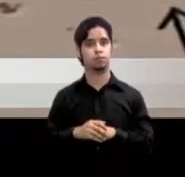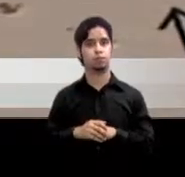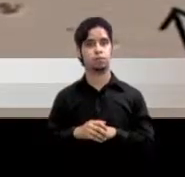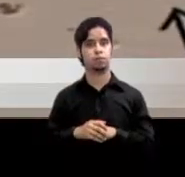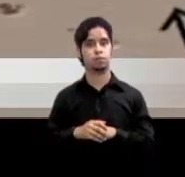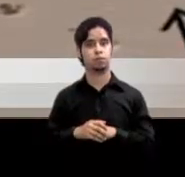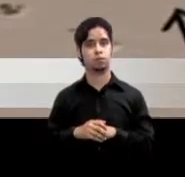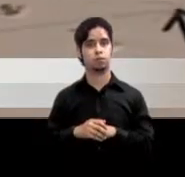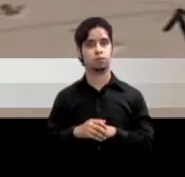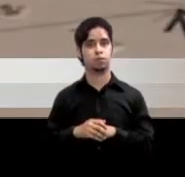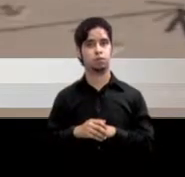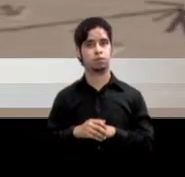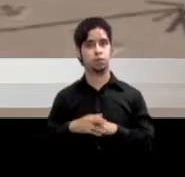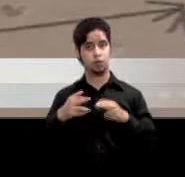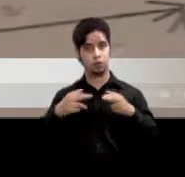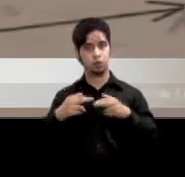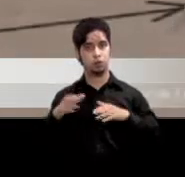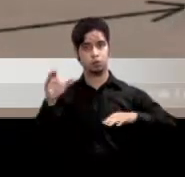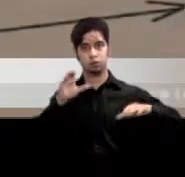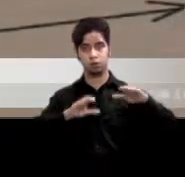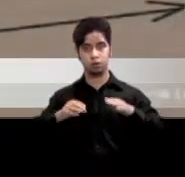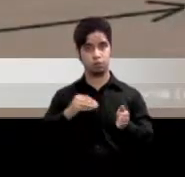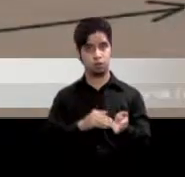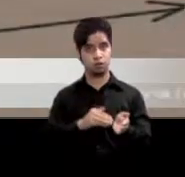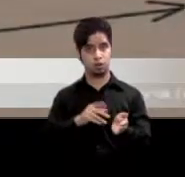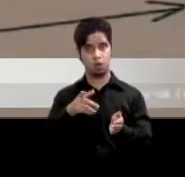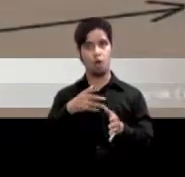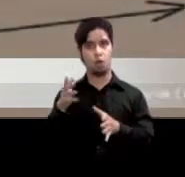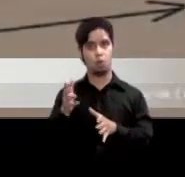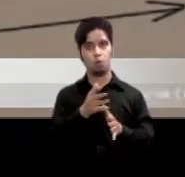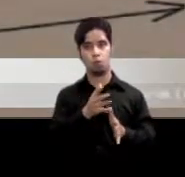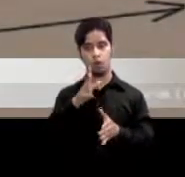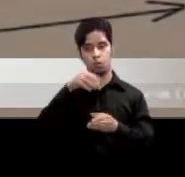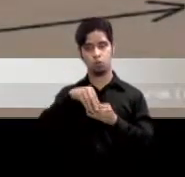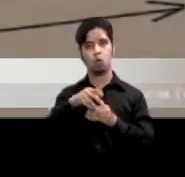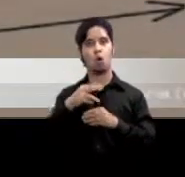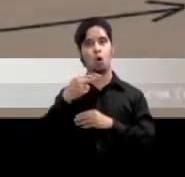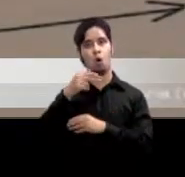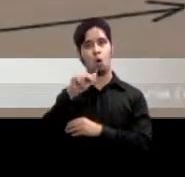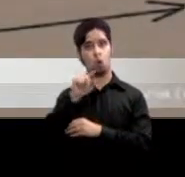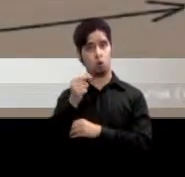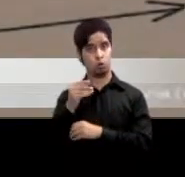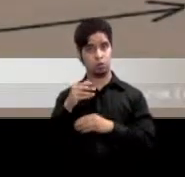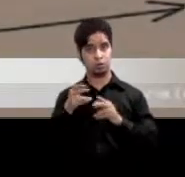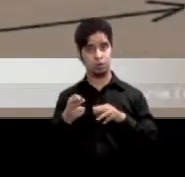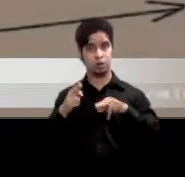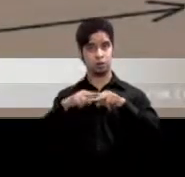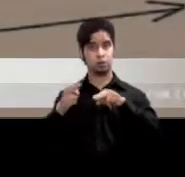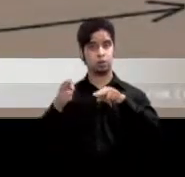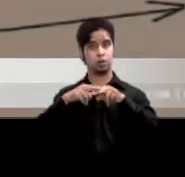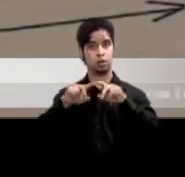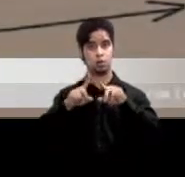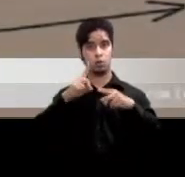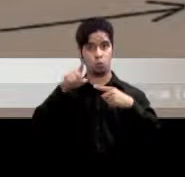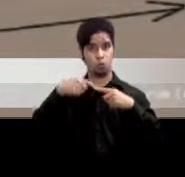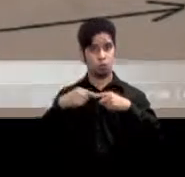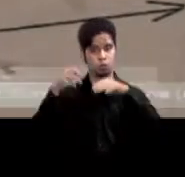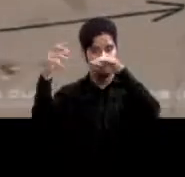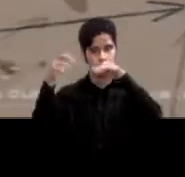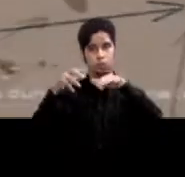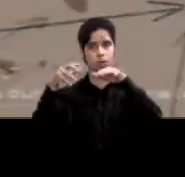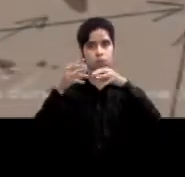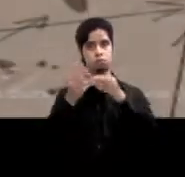de la lluvia los niveles de esporas de hongos eran elevados. Sin embargo, mientras llovía, desaparecieron casi por